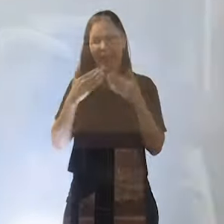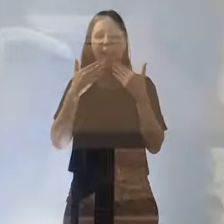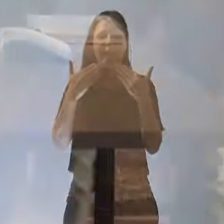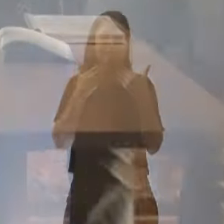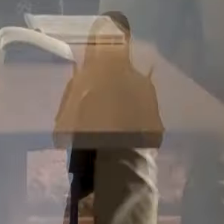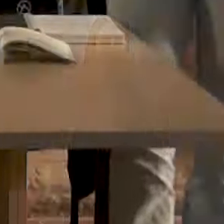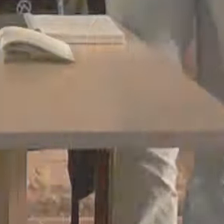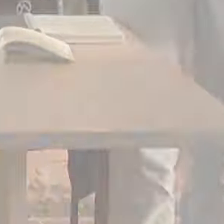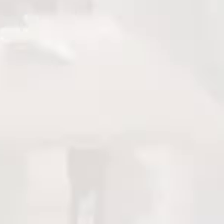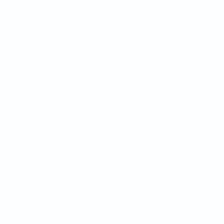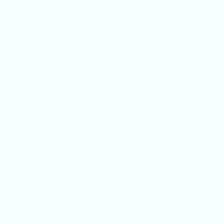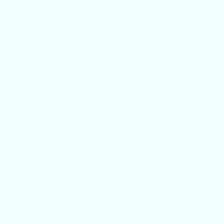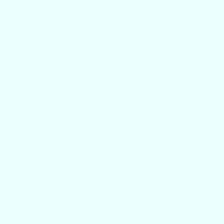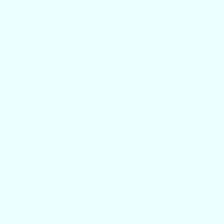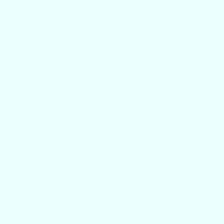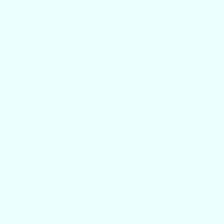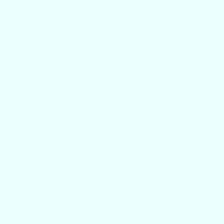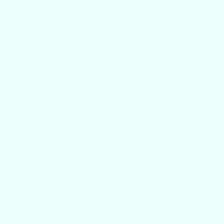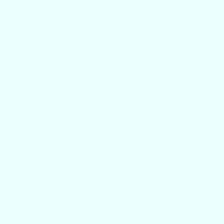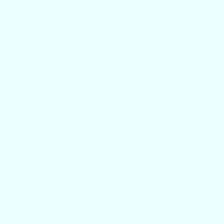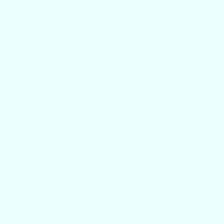Gracias al